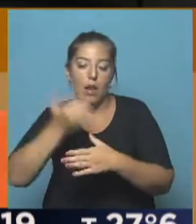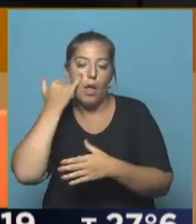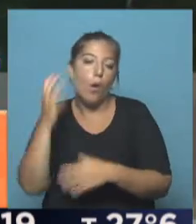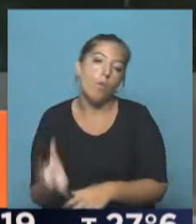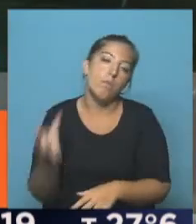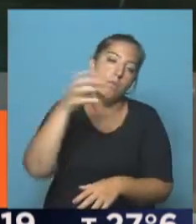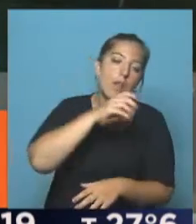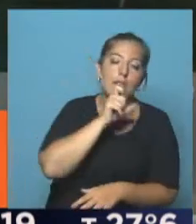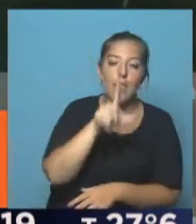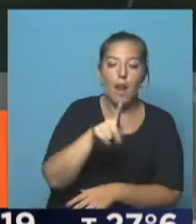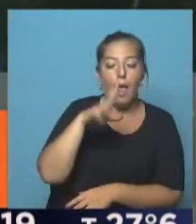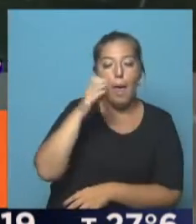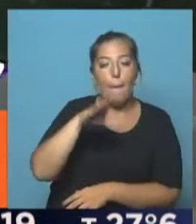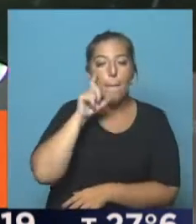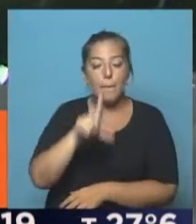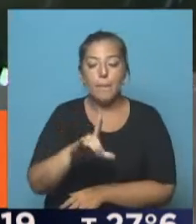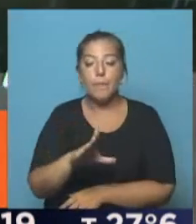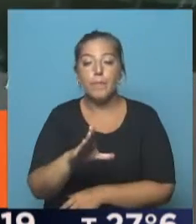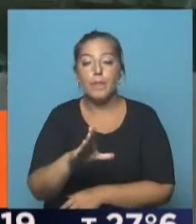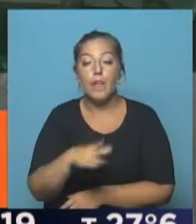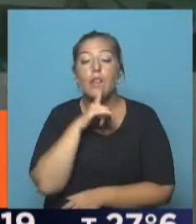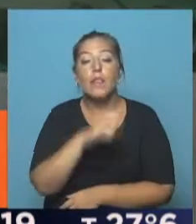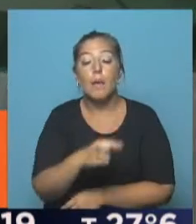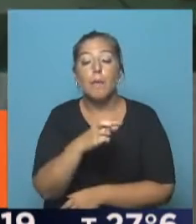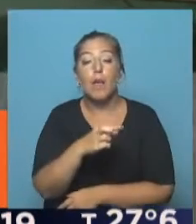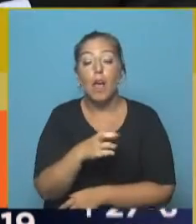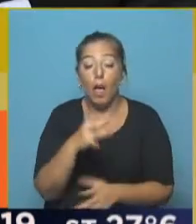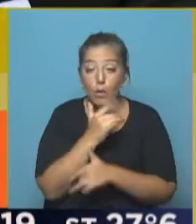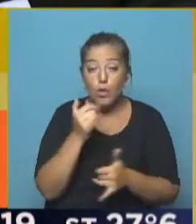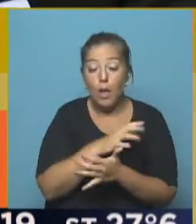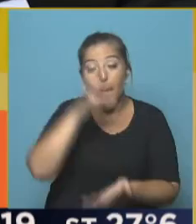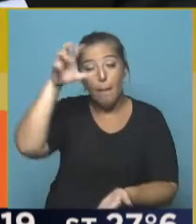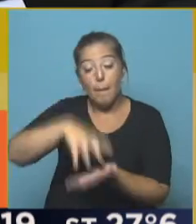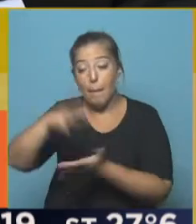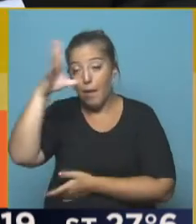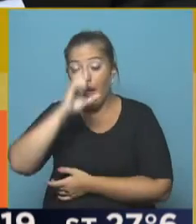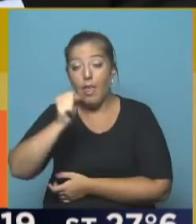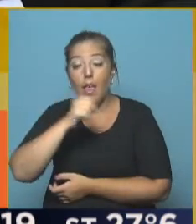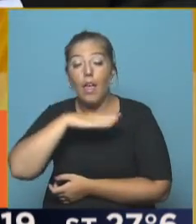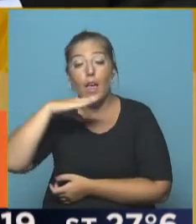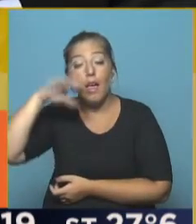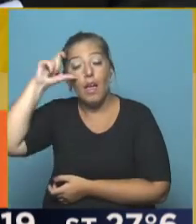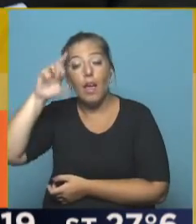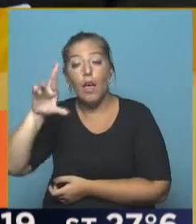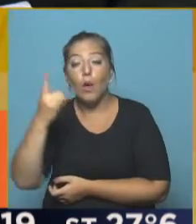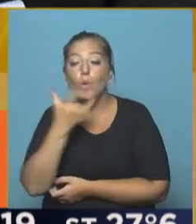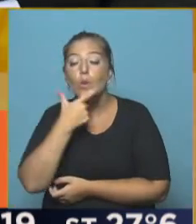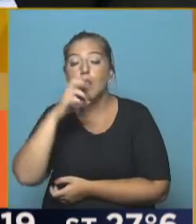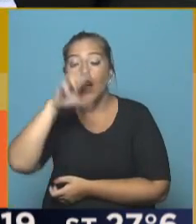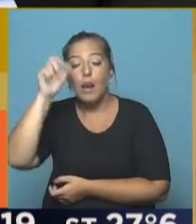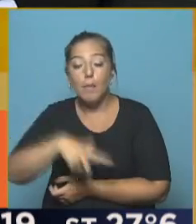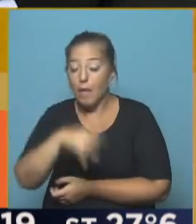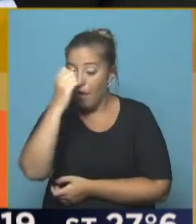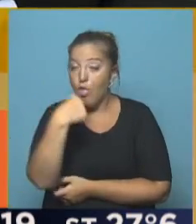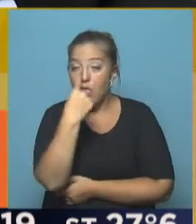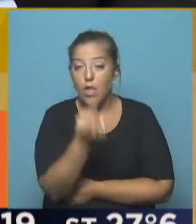devolverla a Tel Aviv. Bueno, Trump anunció que la embajada se iba a instalar en Jerusalén. El embajador designado por Donald Trump dijo